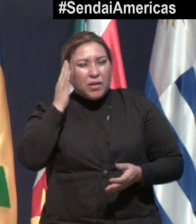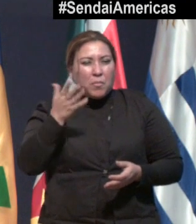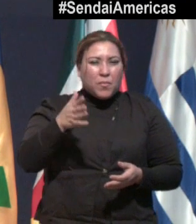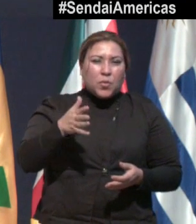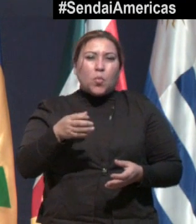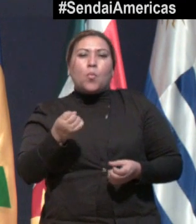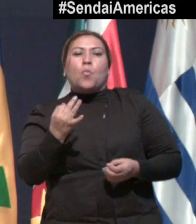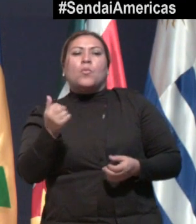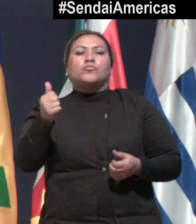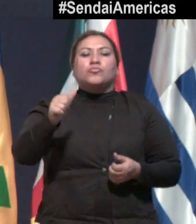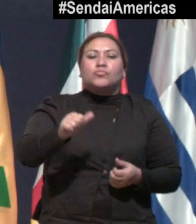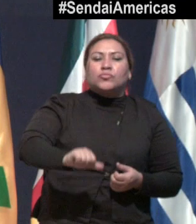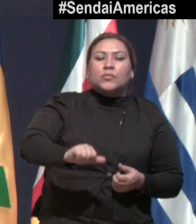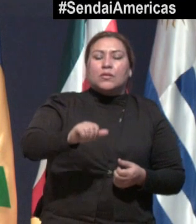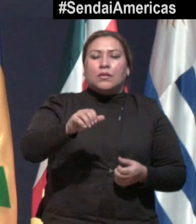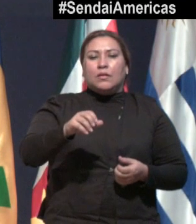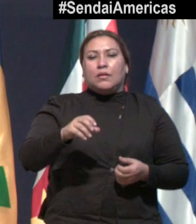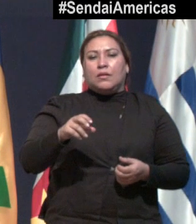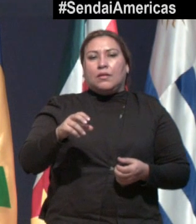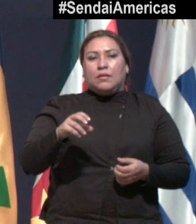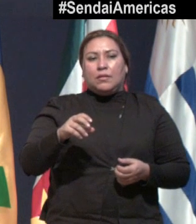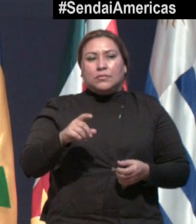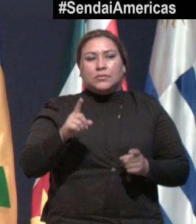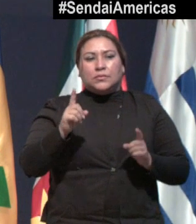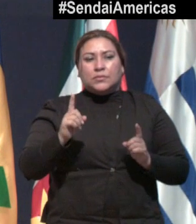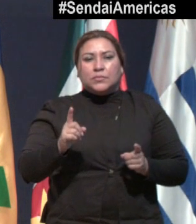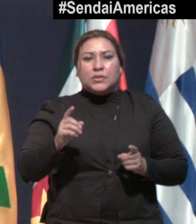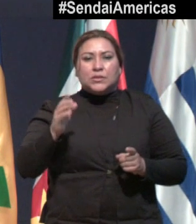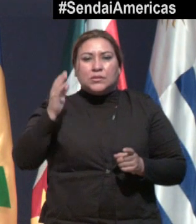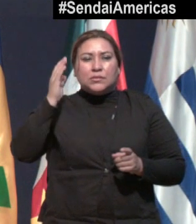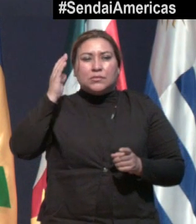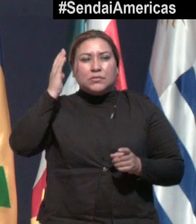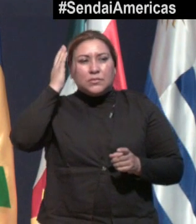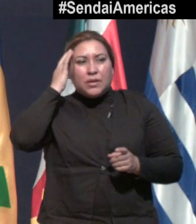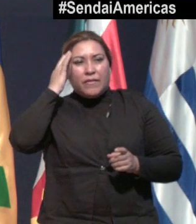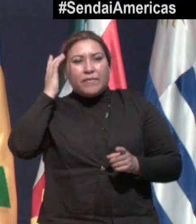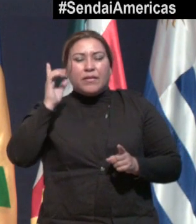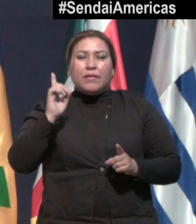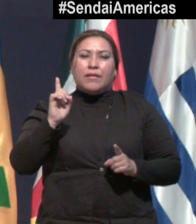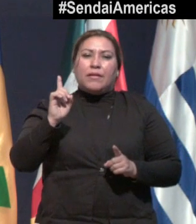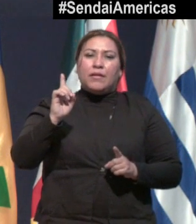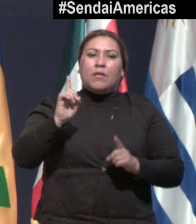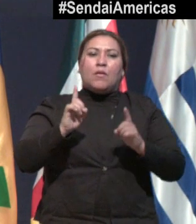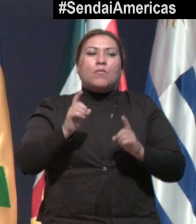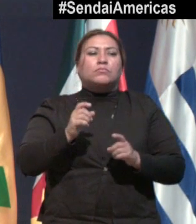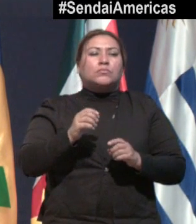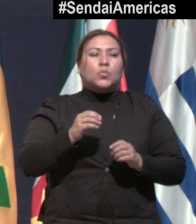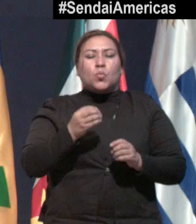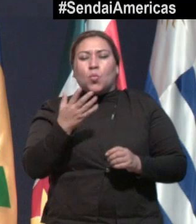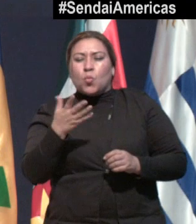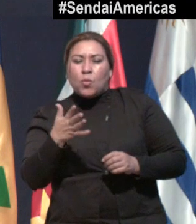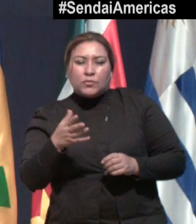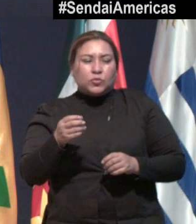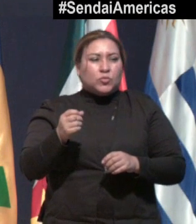escenario y eventualmente tener unos cálculos de riesgo.